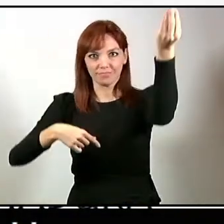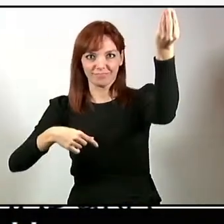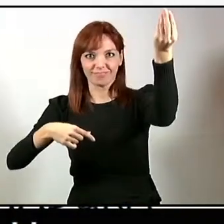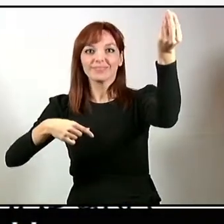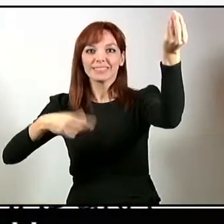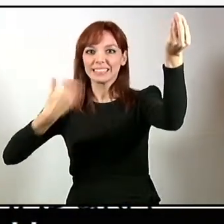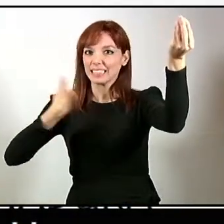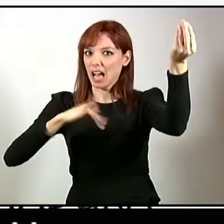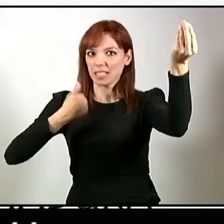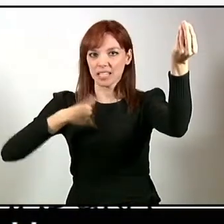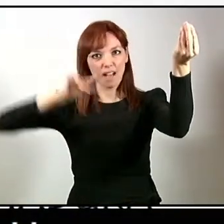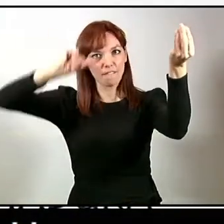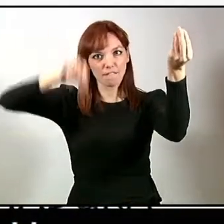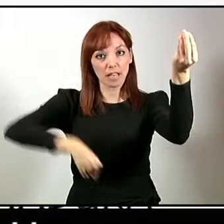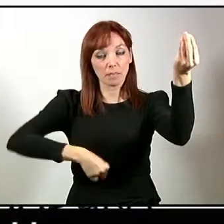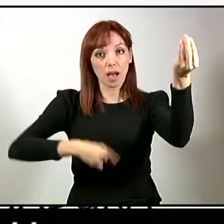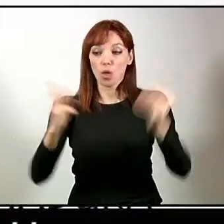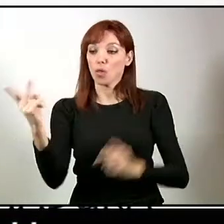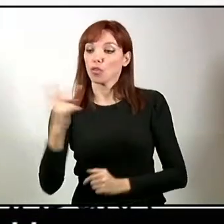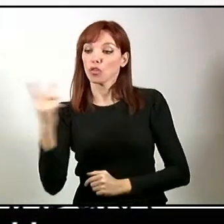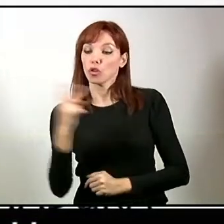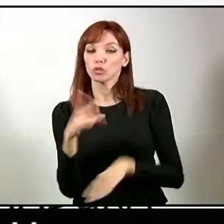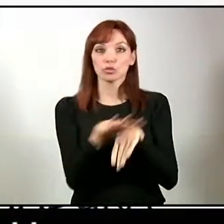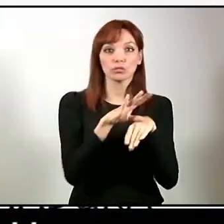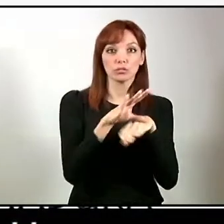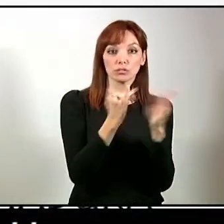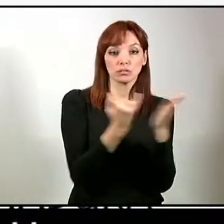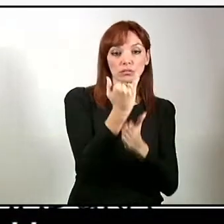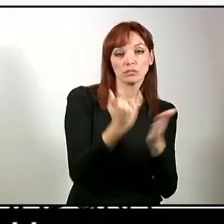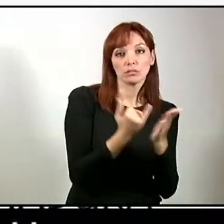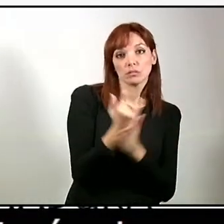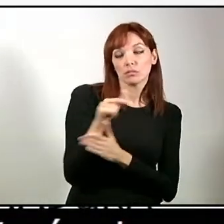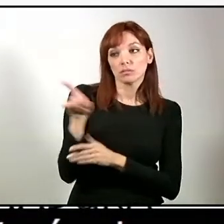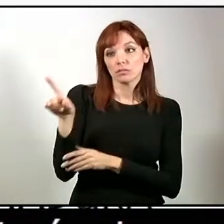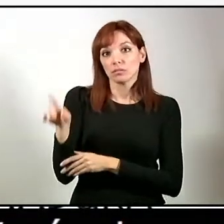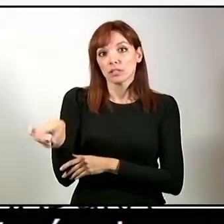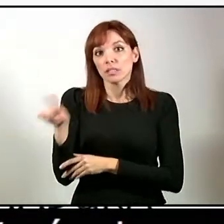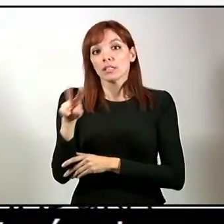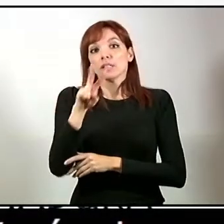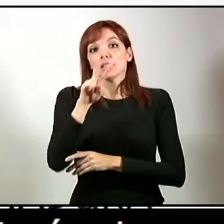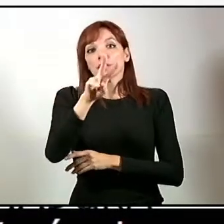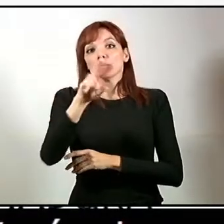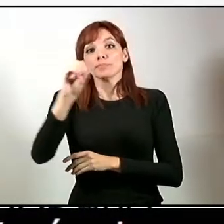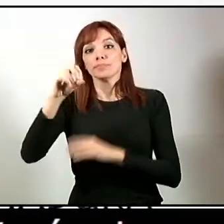donde conjuntamente la Consejería de Agricultura, con esos